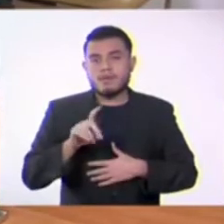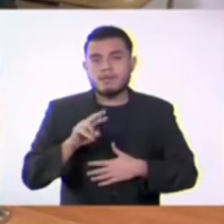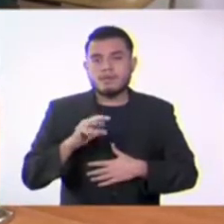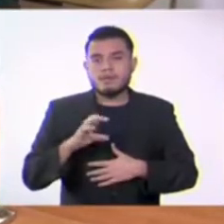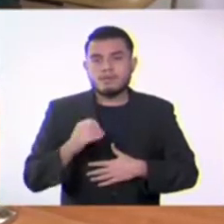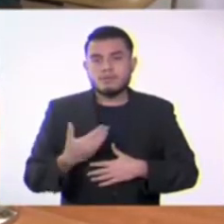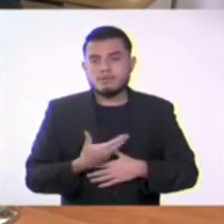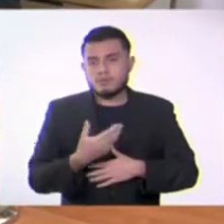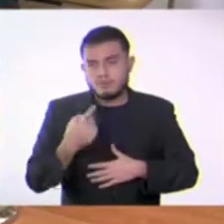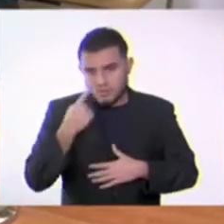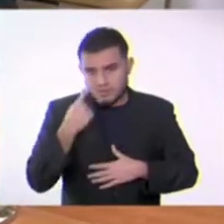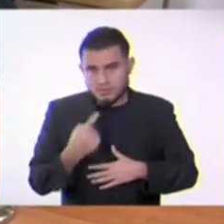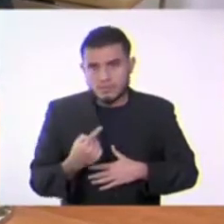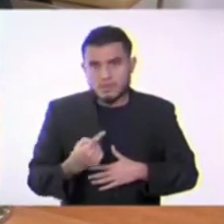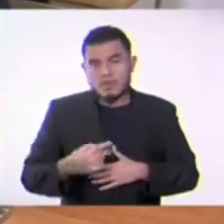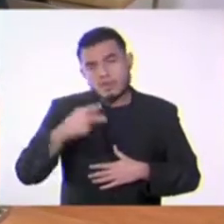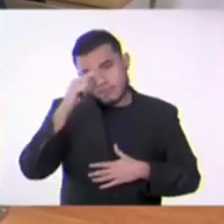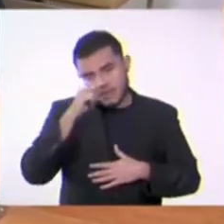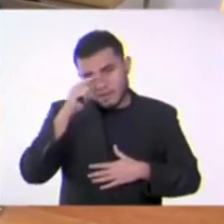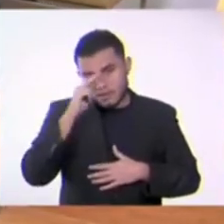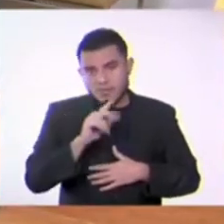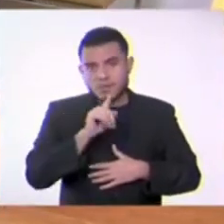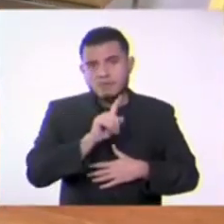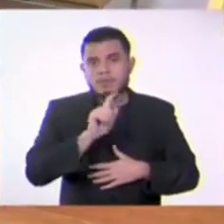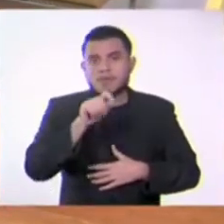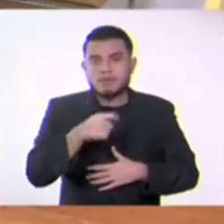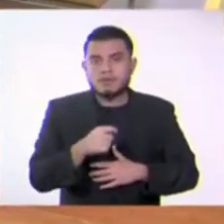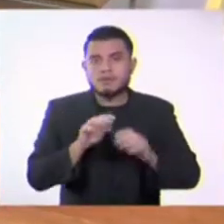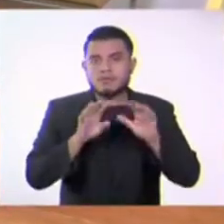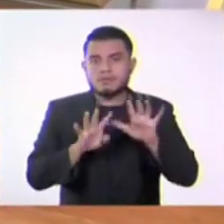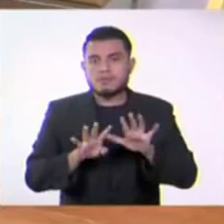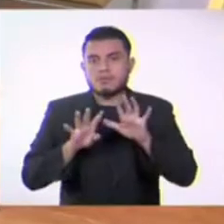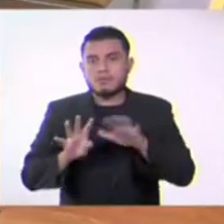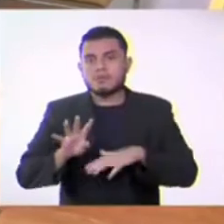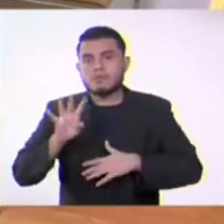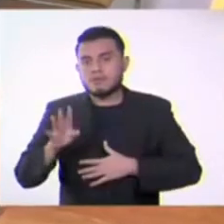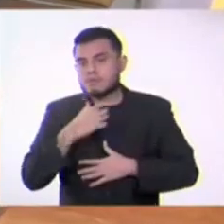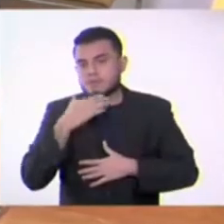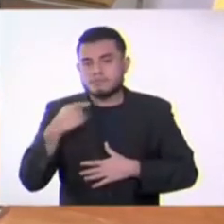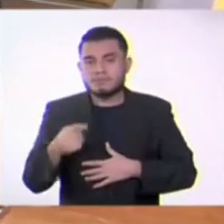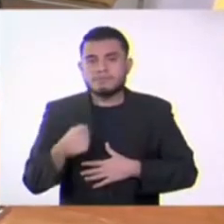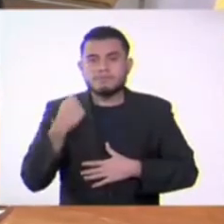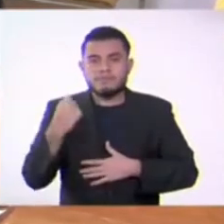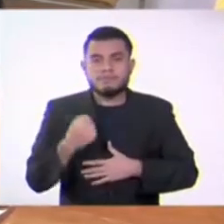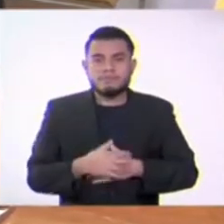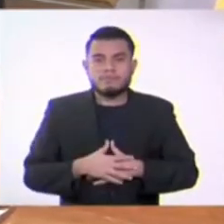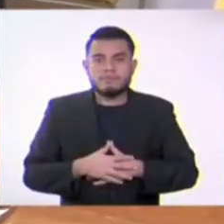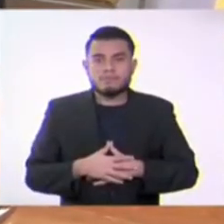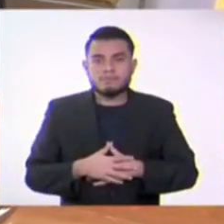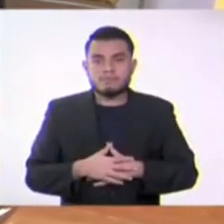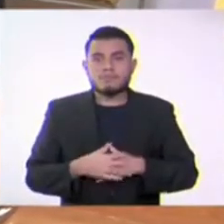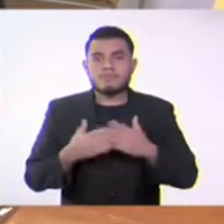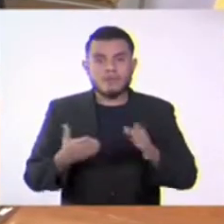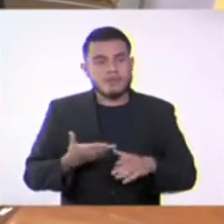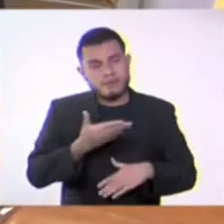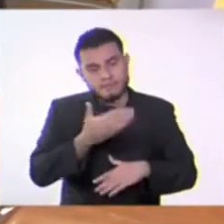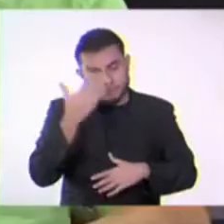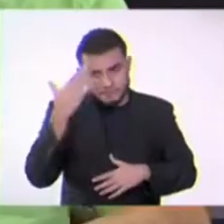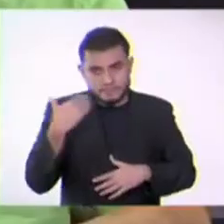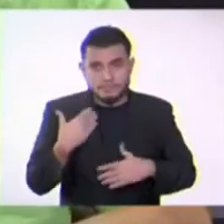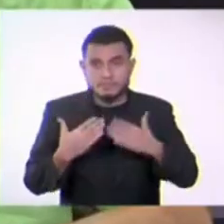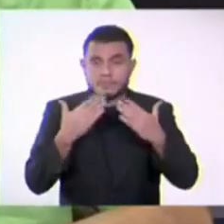en México? Porque en 1994 sucede un acontecimiento importante. Exacto, ya Candy nos decía